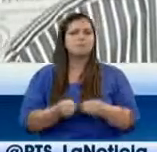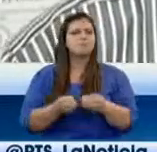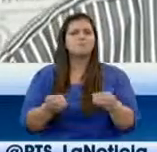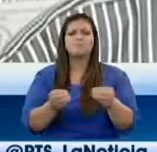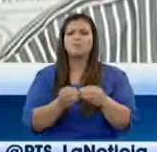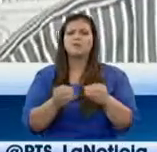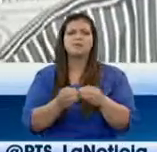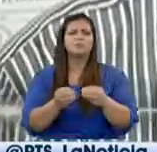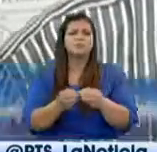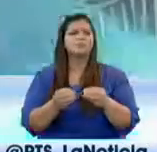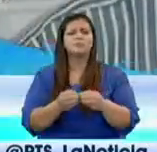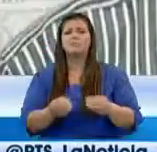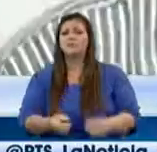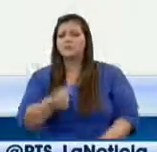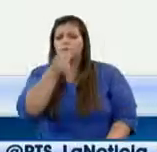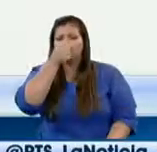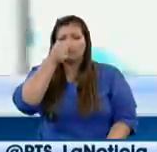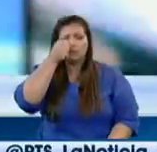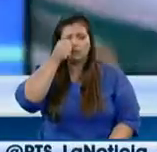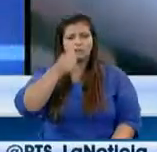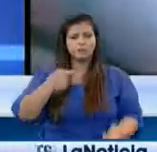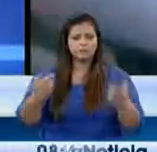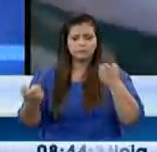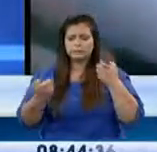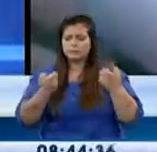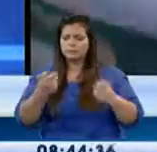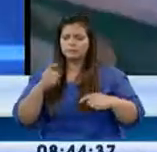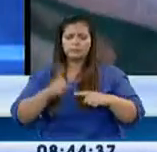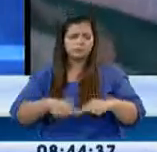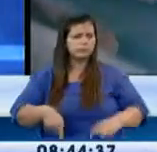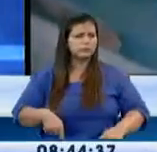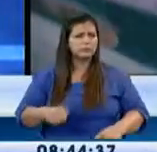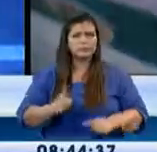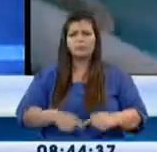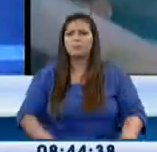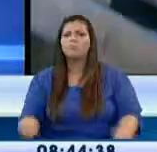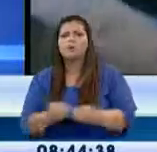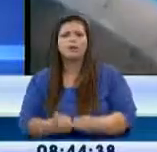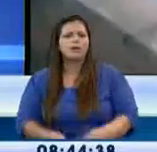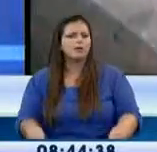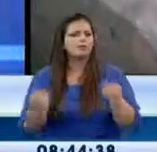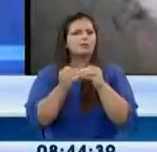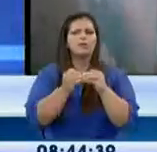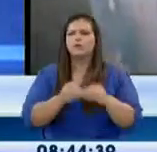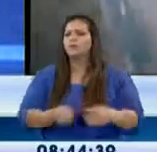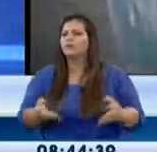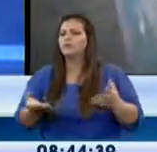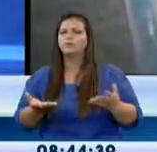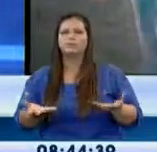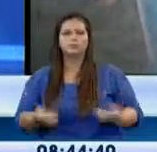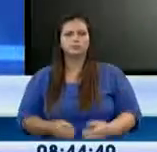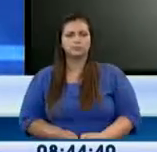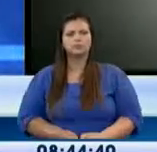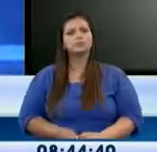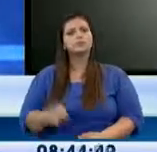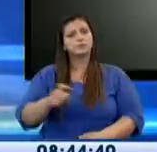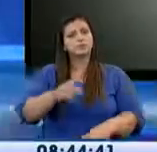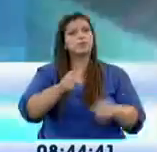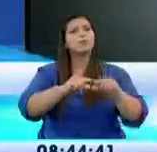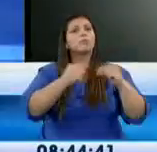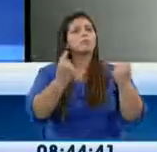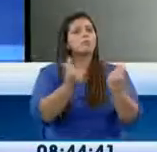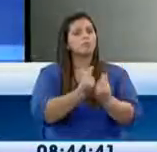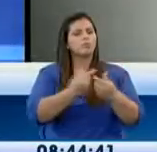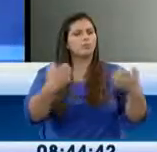residencial, porque es tan duro que el estar afuera no lo tolera, no lo soporta y consume nuevamente. Entonces hay que manejarlo con equipos de profesionales, con